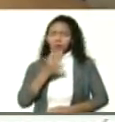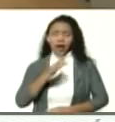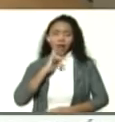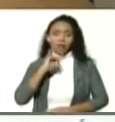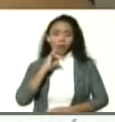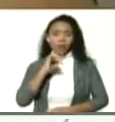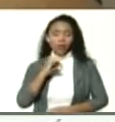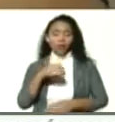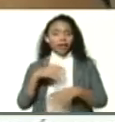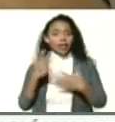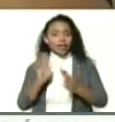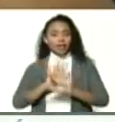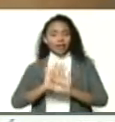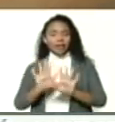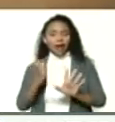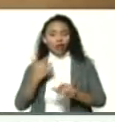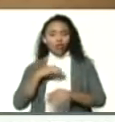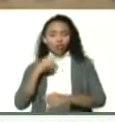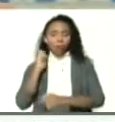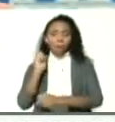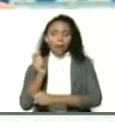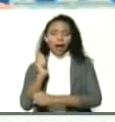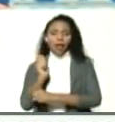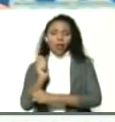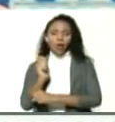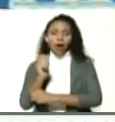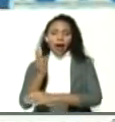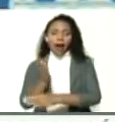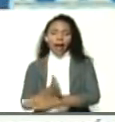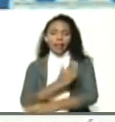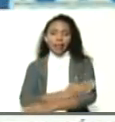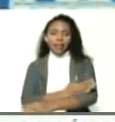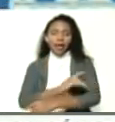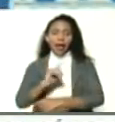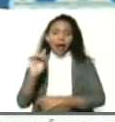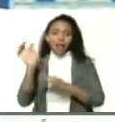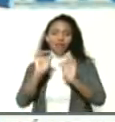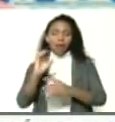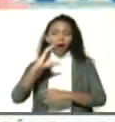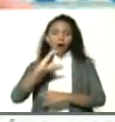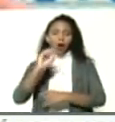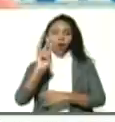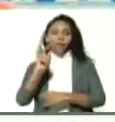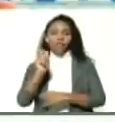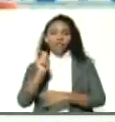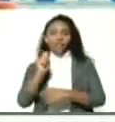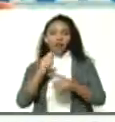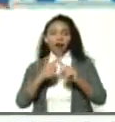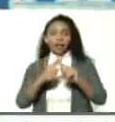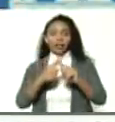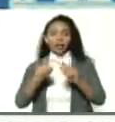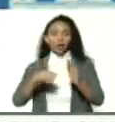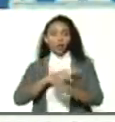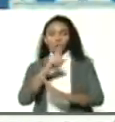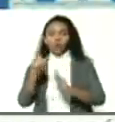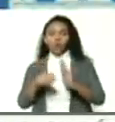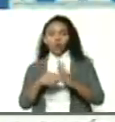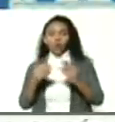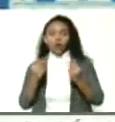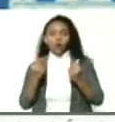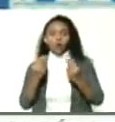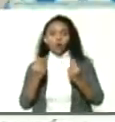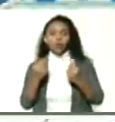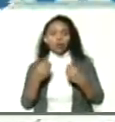es el hecho de que ya hemos pagado el anticipo del mecanismo COVAX y tenemos completos los recursos